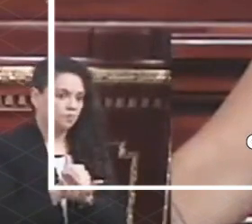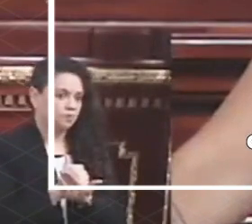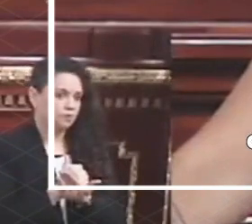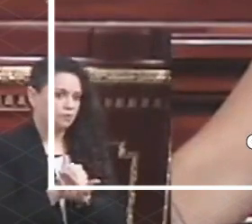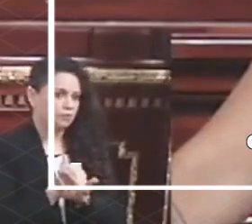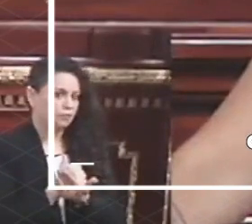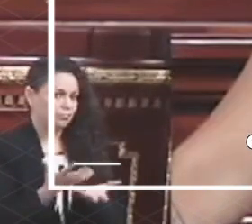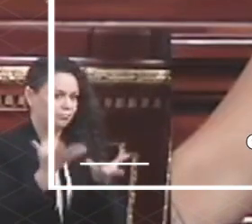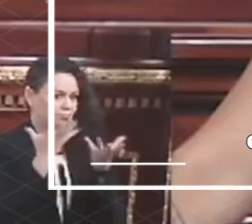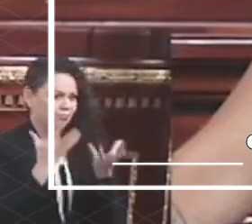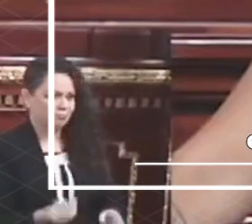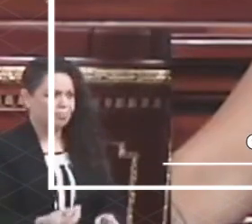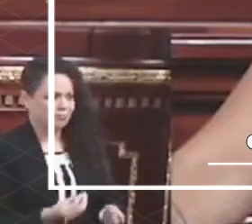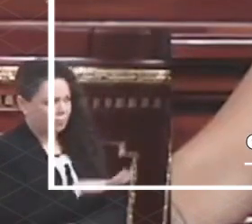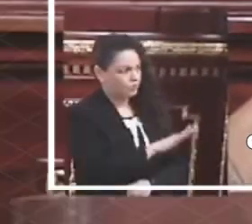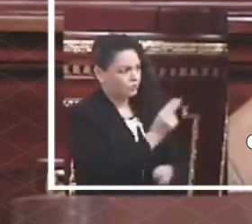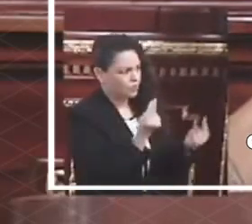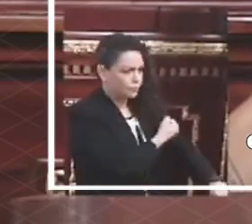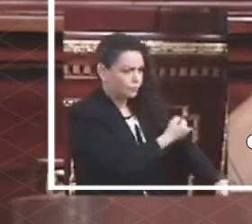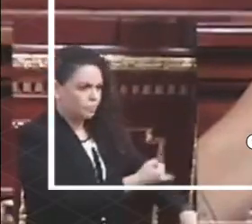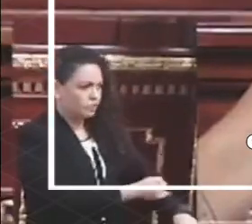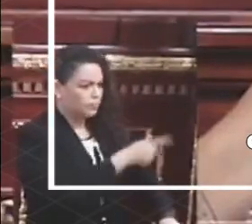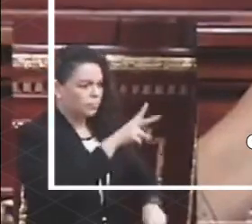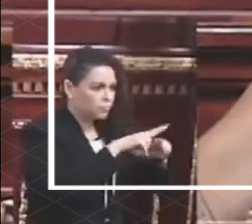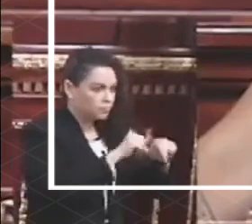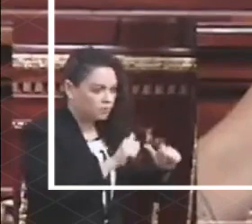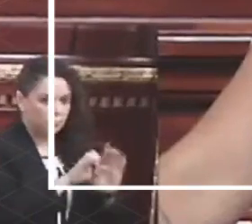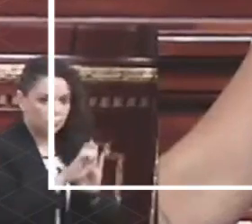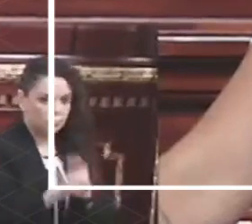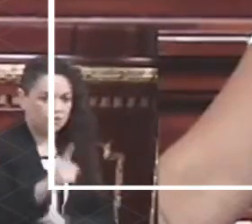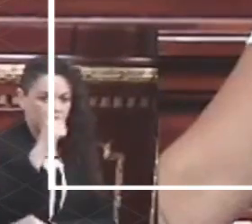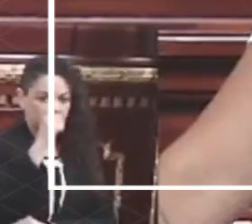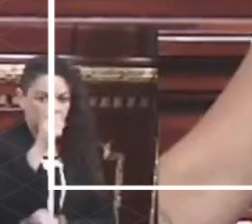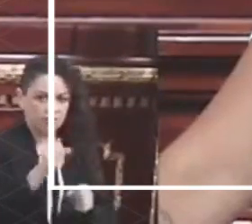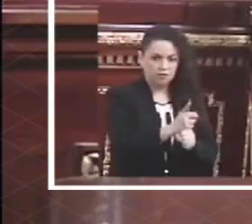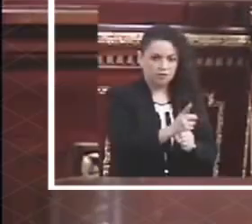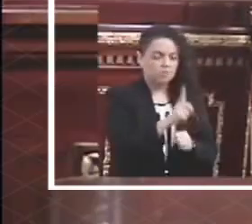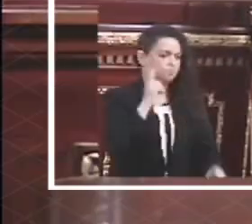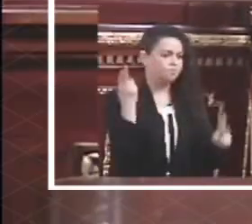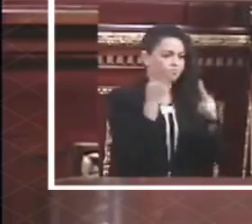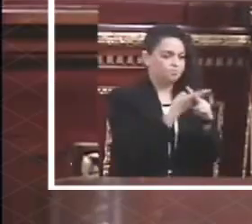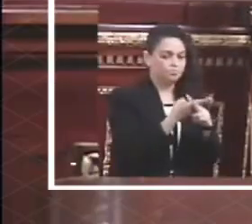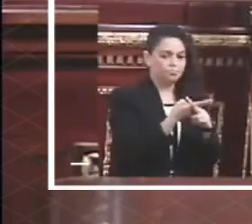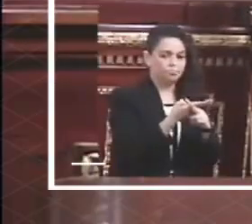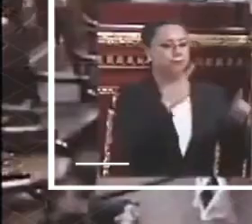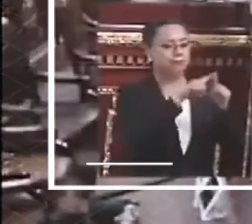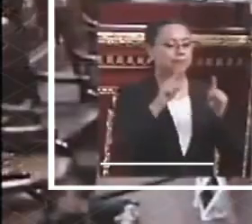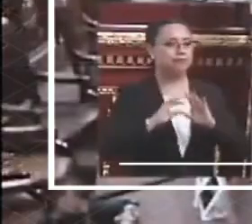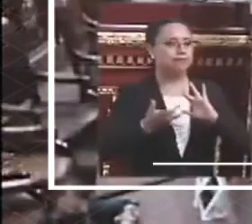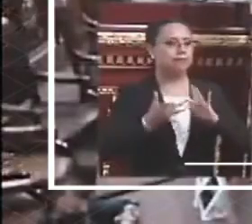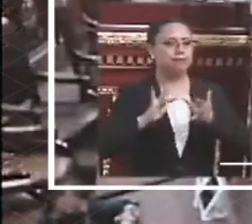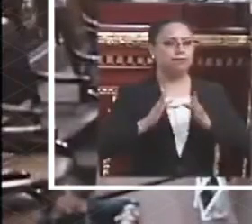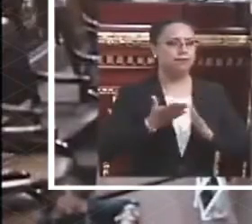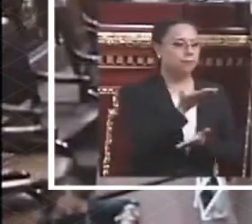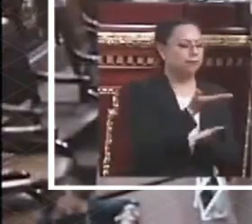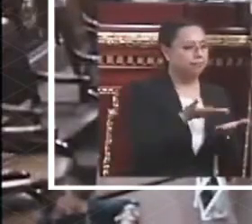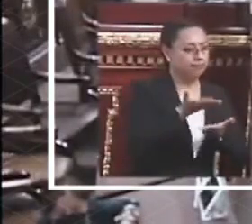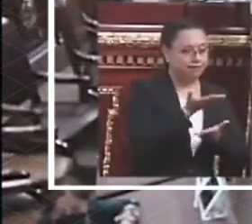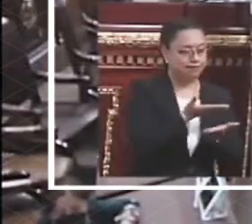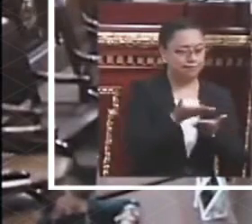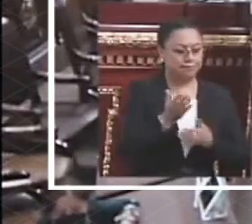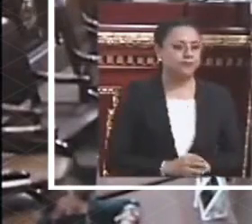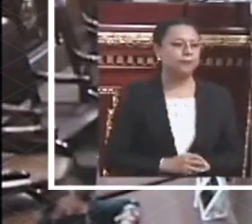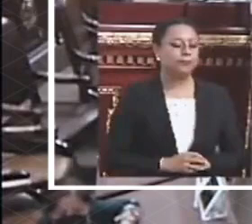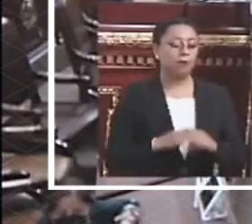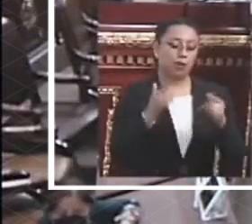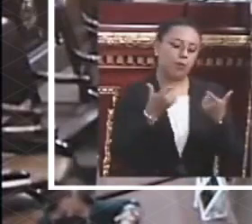necesidades en Iztapalapa. La que quieran, agua, seguridad, feminicidios, y así podemos seguir. En Morena están